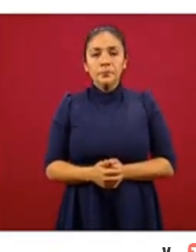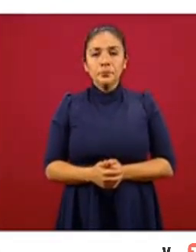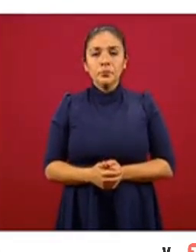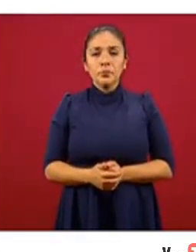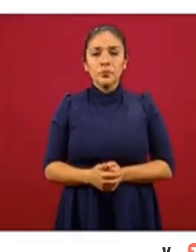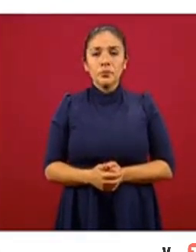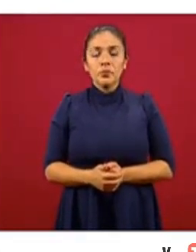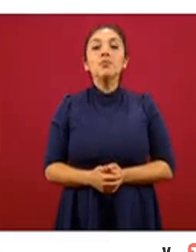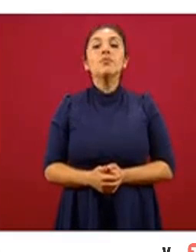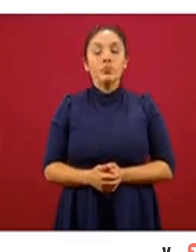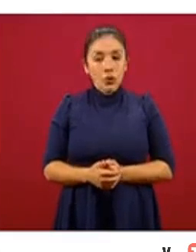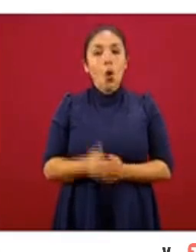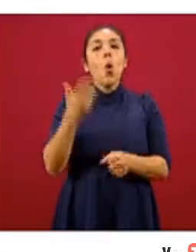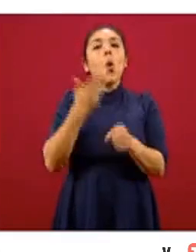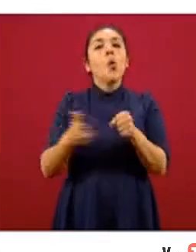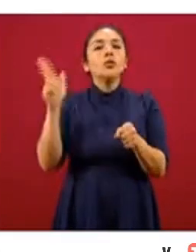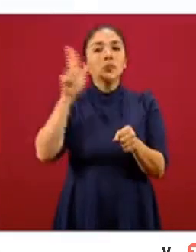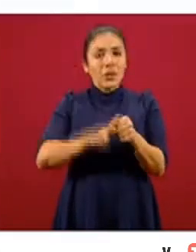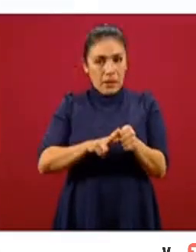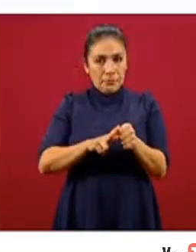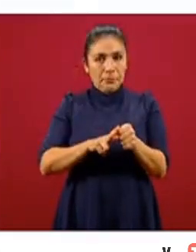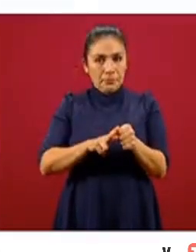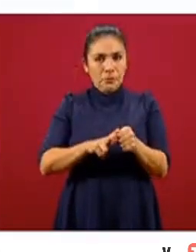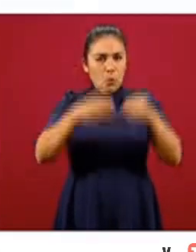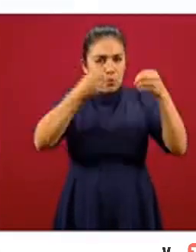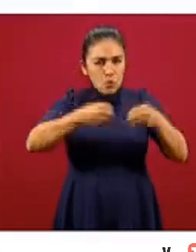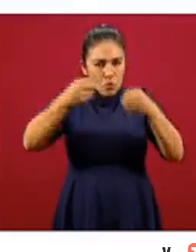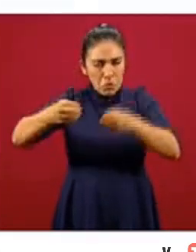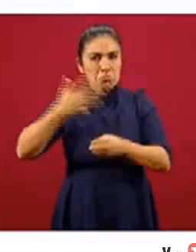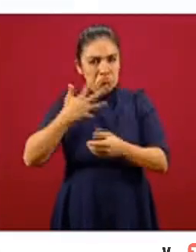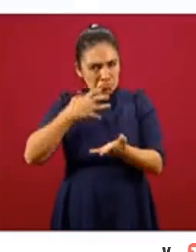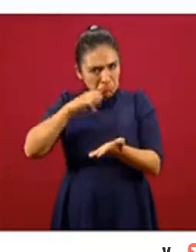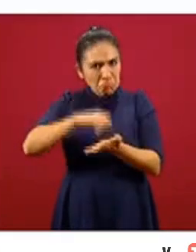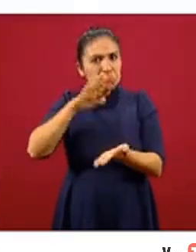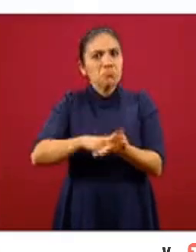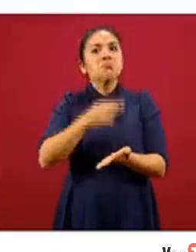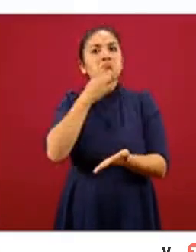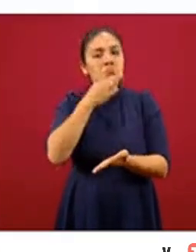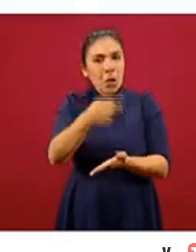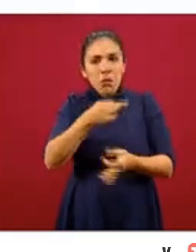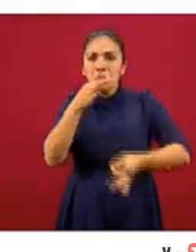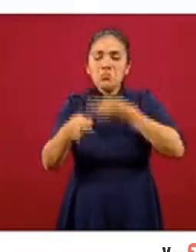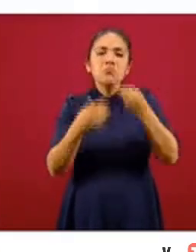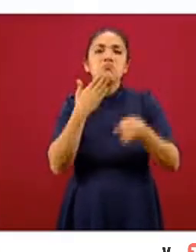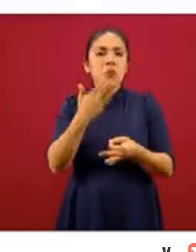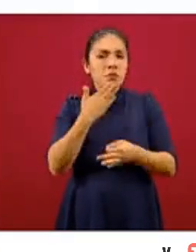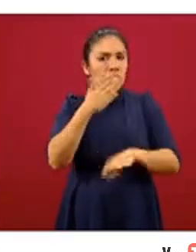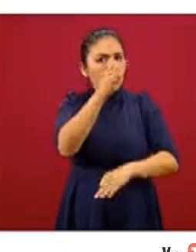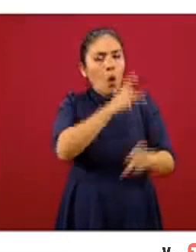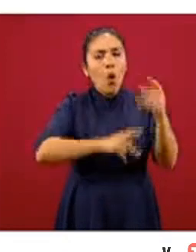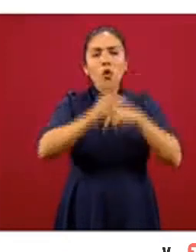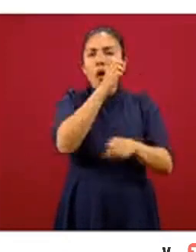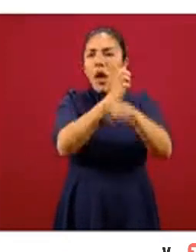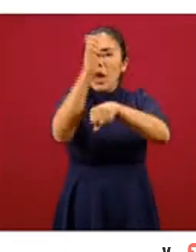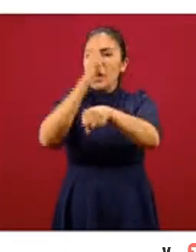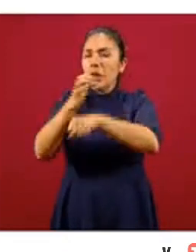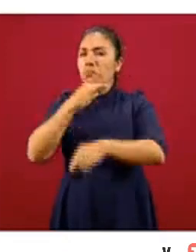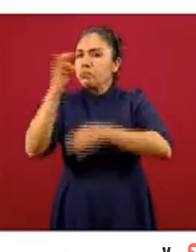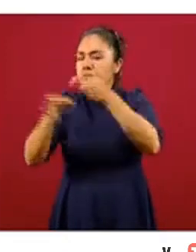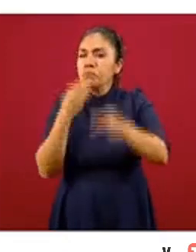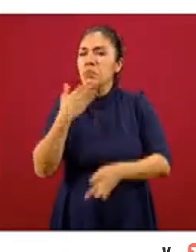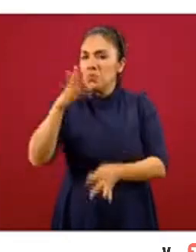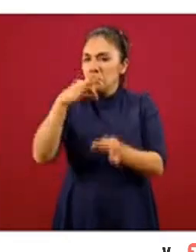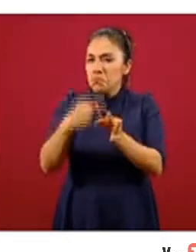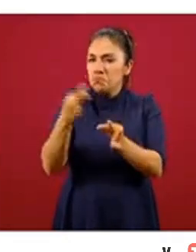La ocupación hospitalaria, tenemos un buen registro, aquí sí hemos tenido muy buena respuesta de todas las entidades federativas y de las